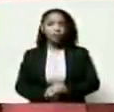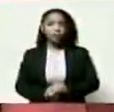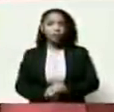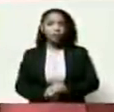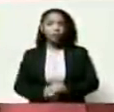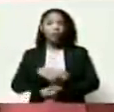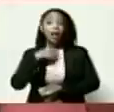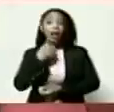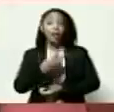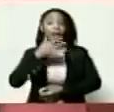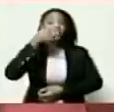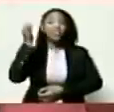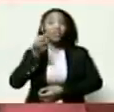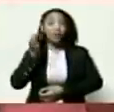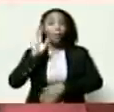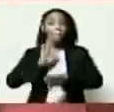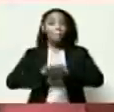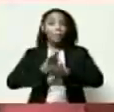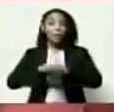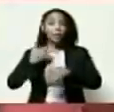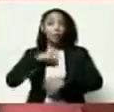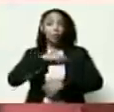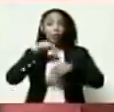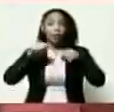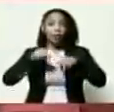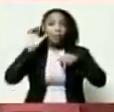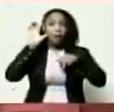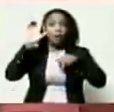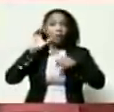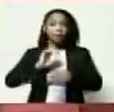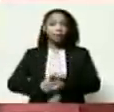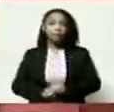La voz de lo que verdaderamente ocurre en nuestro país.